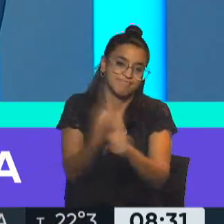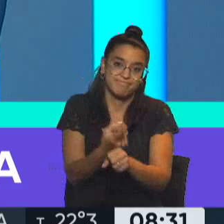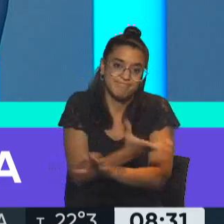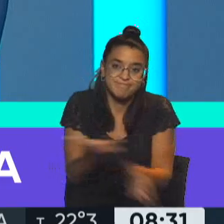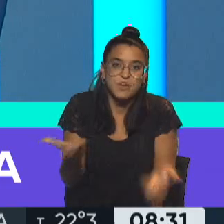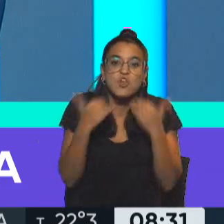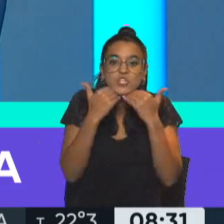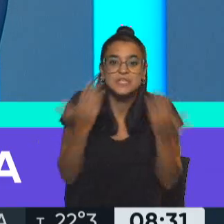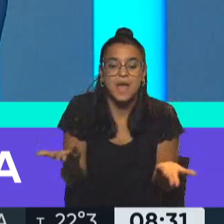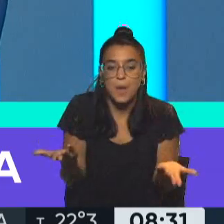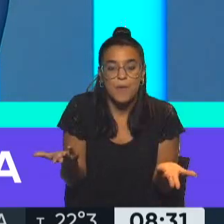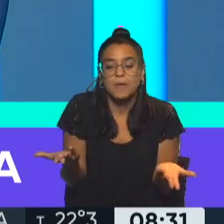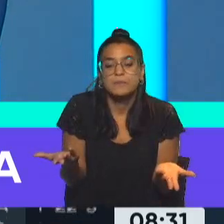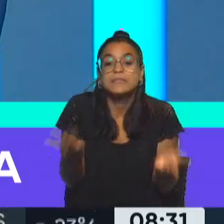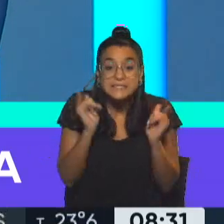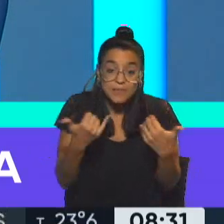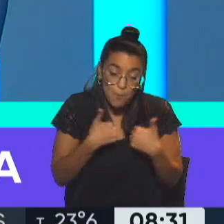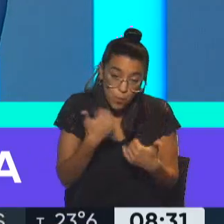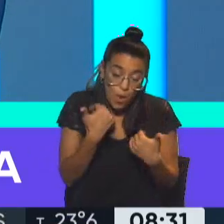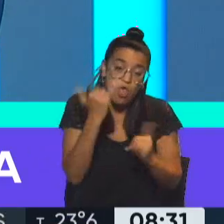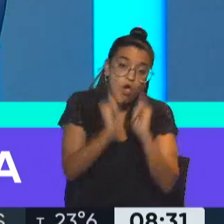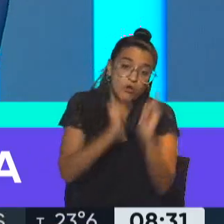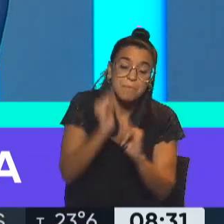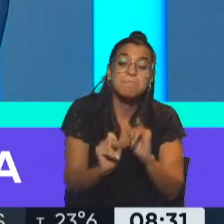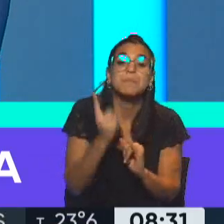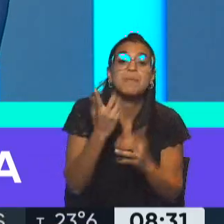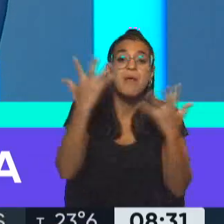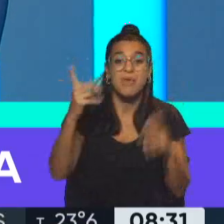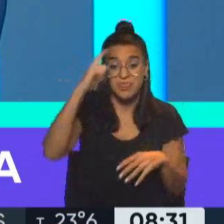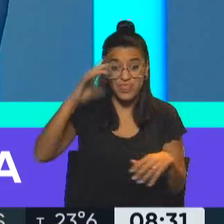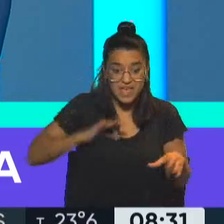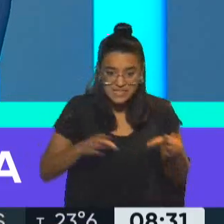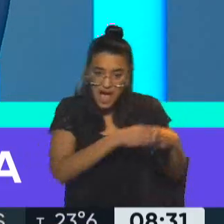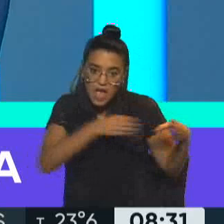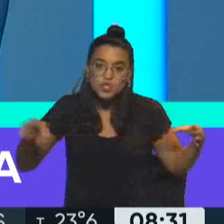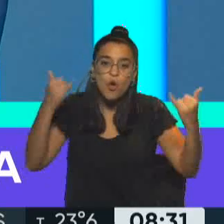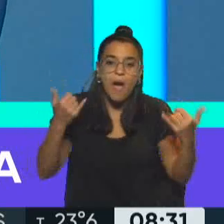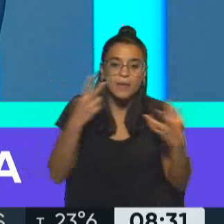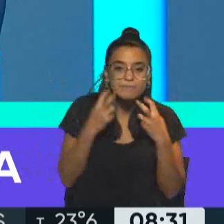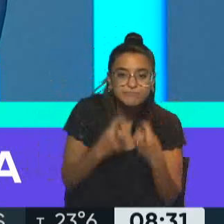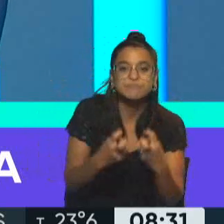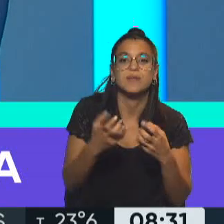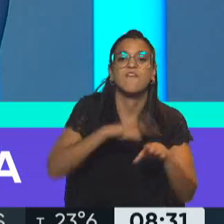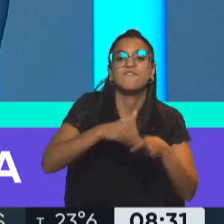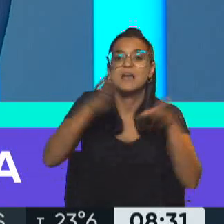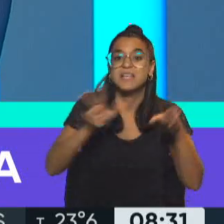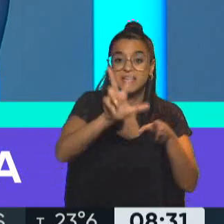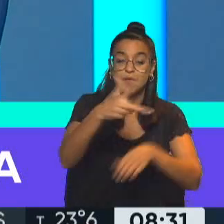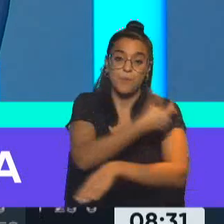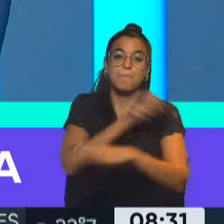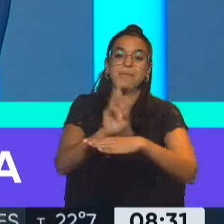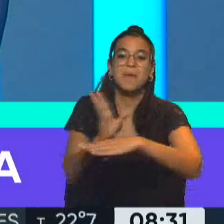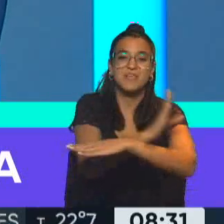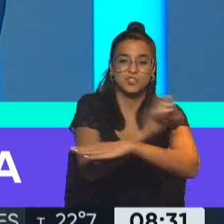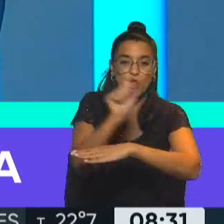tu pregunta lo que sí te puedo contar es que por primera vez en más de 10 años hay un estudio en fase 3 de una vacuna preventiva